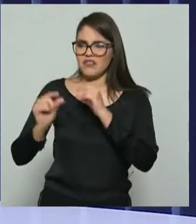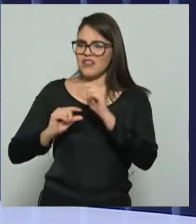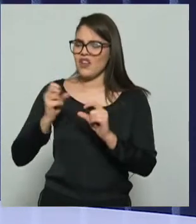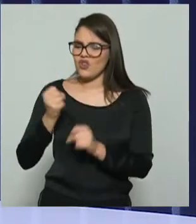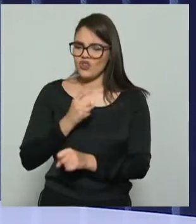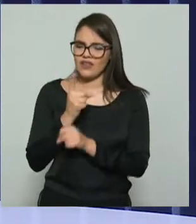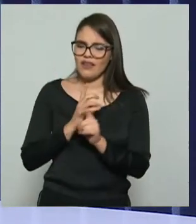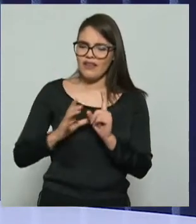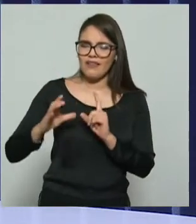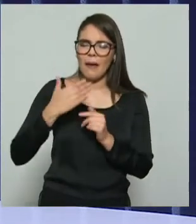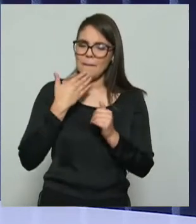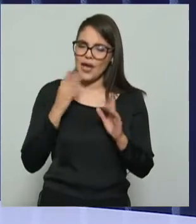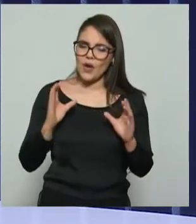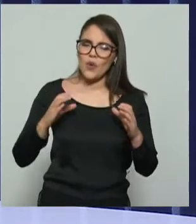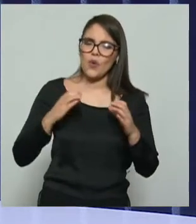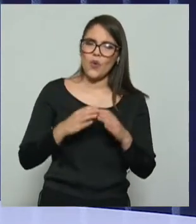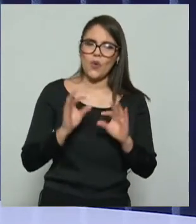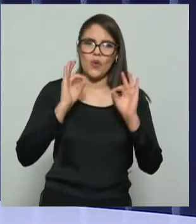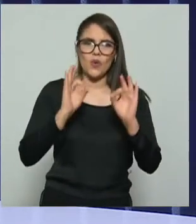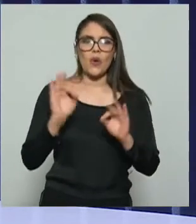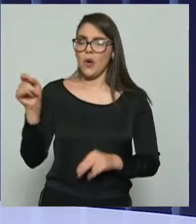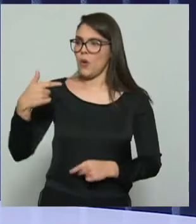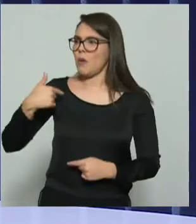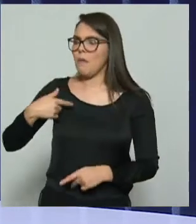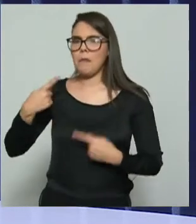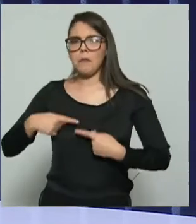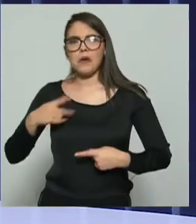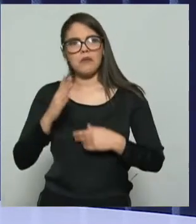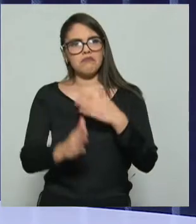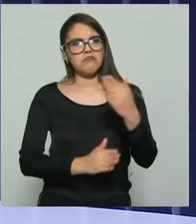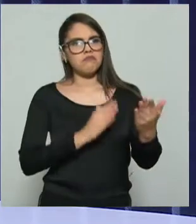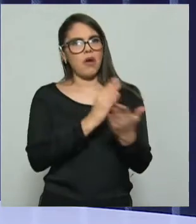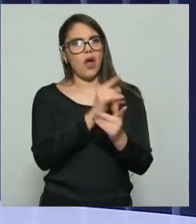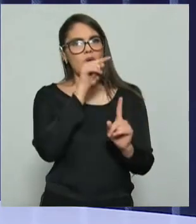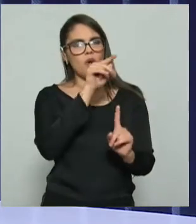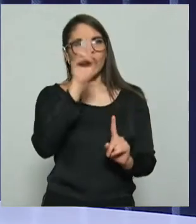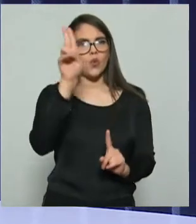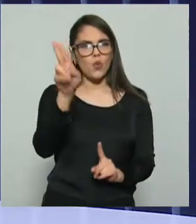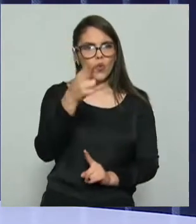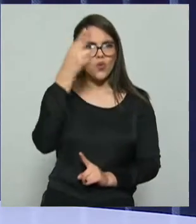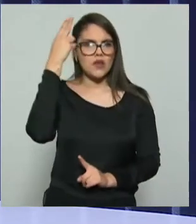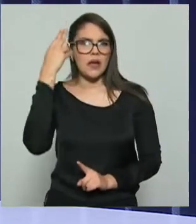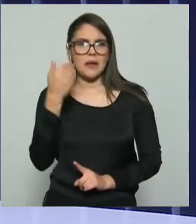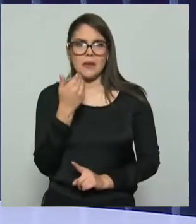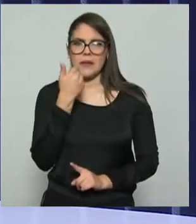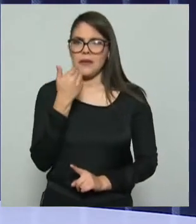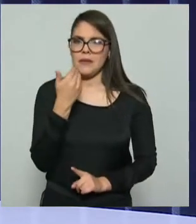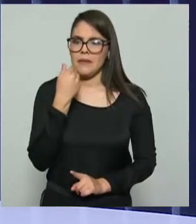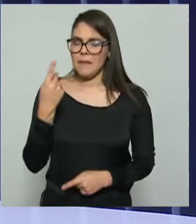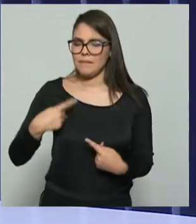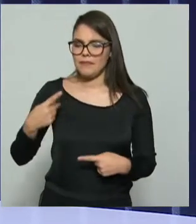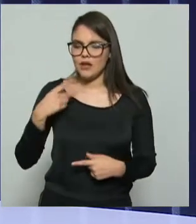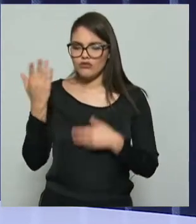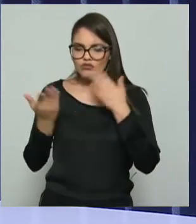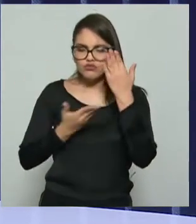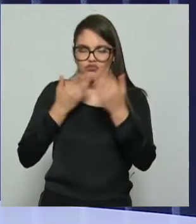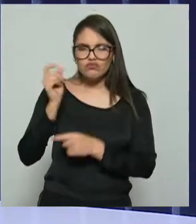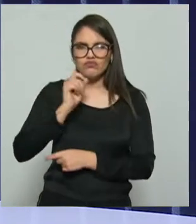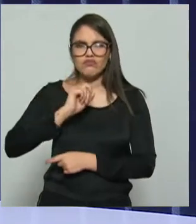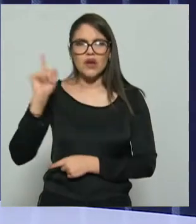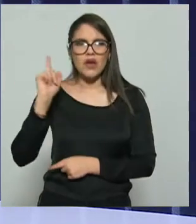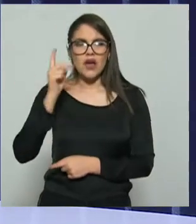un individuo que acude a la máxima casa de estudios de nuestro país, en donde se preparan los mejores profesionales de México, comete